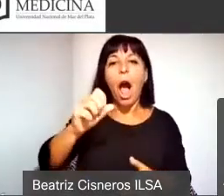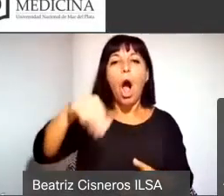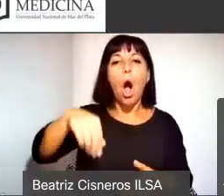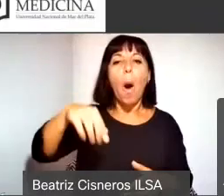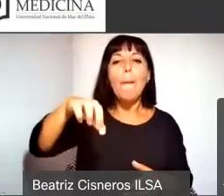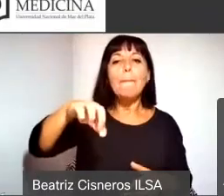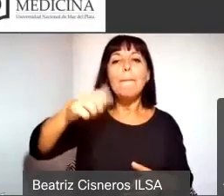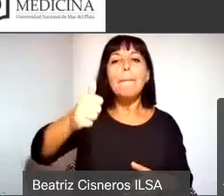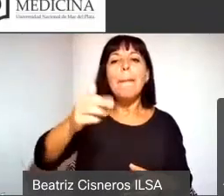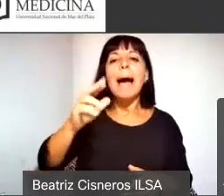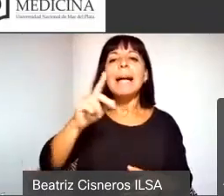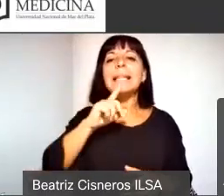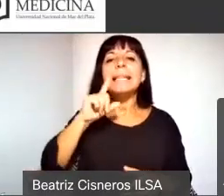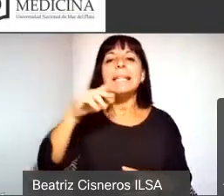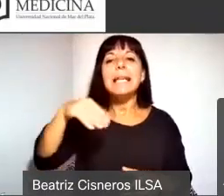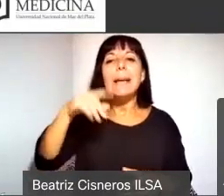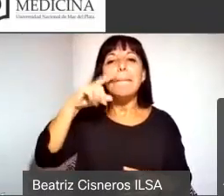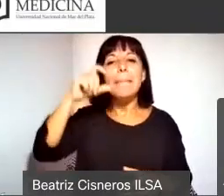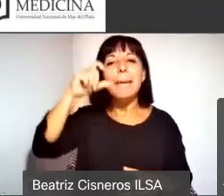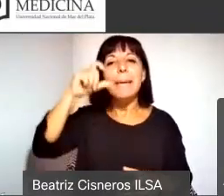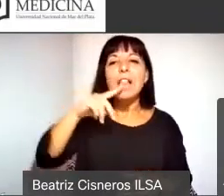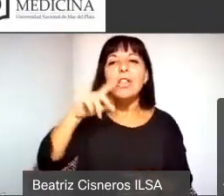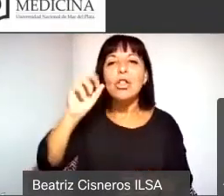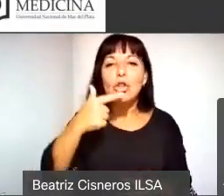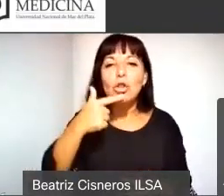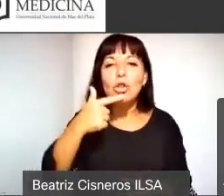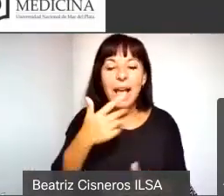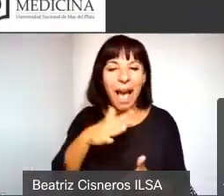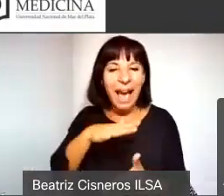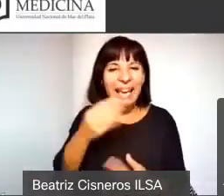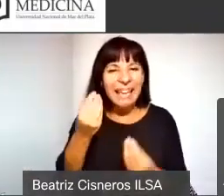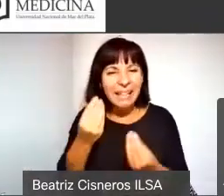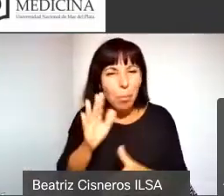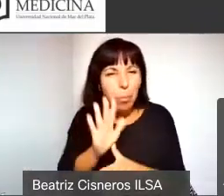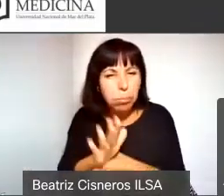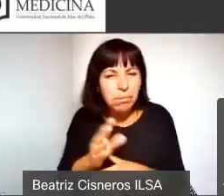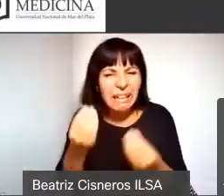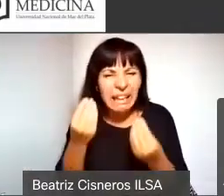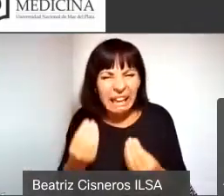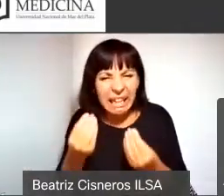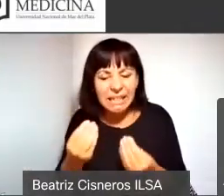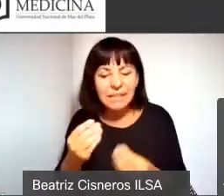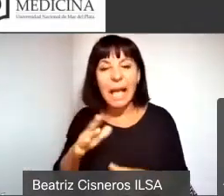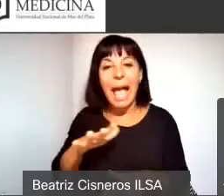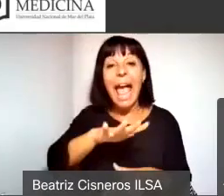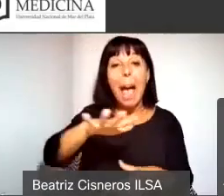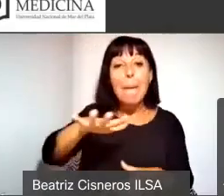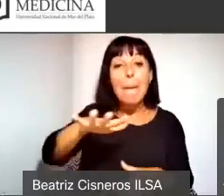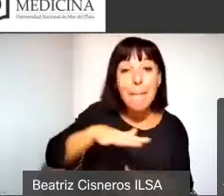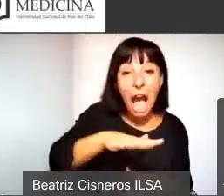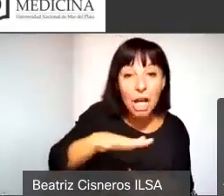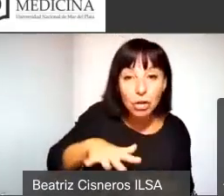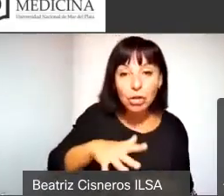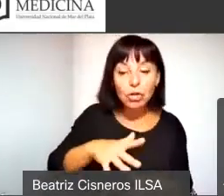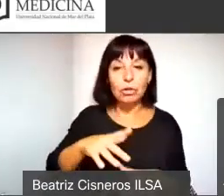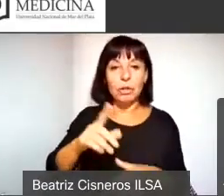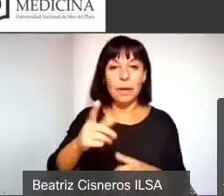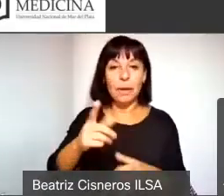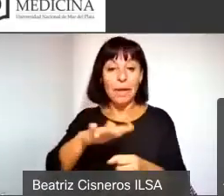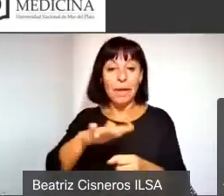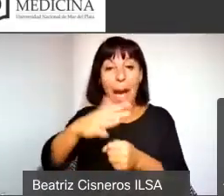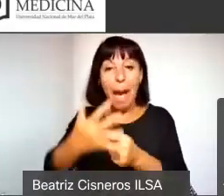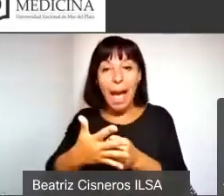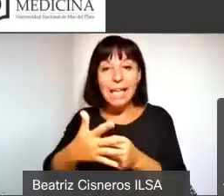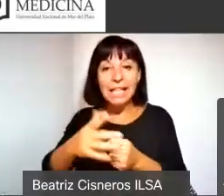de espacios. No son estructuras, son espacios. Existe un compartimento